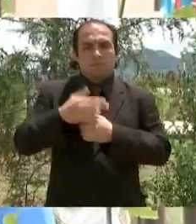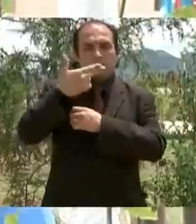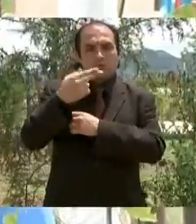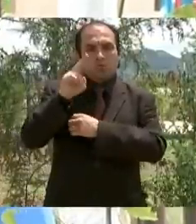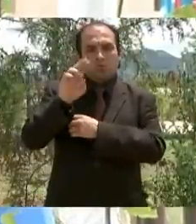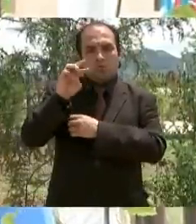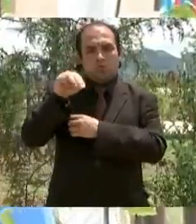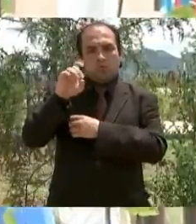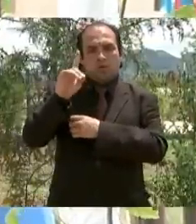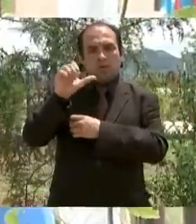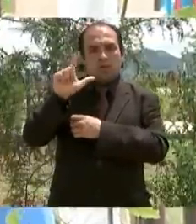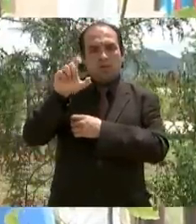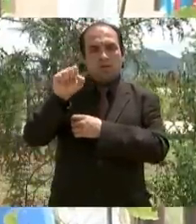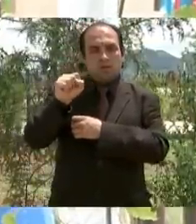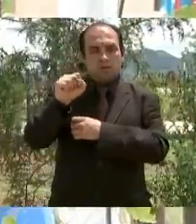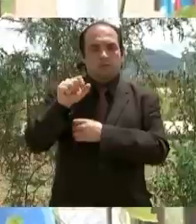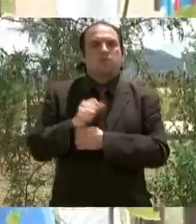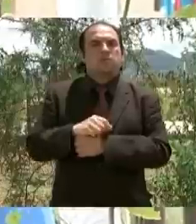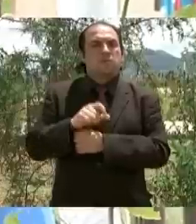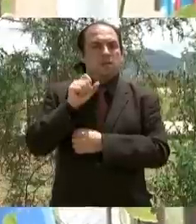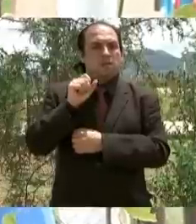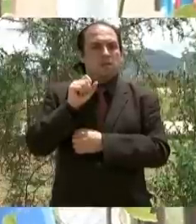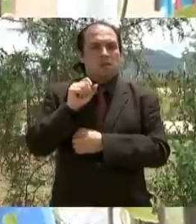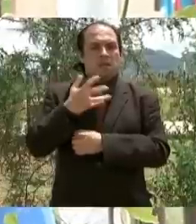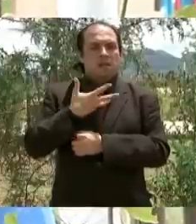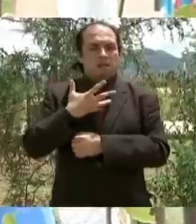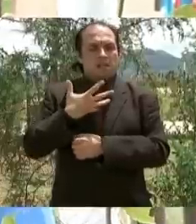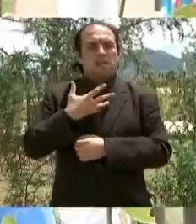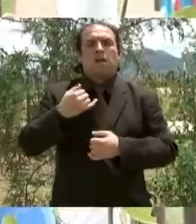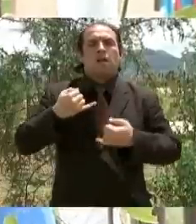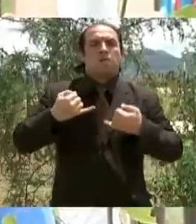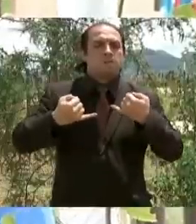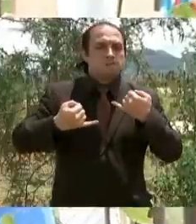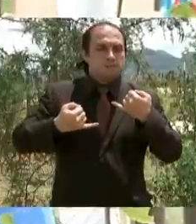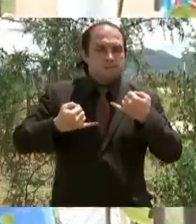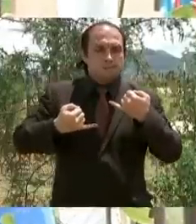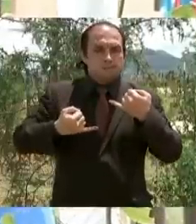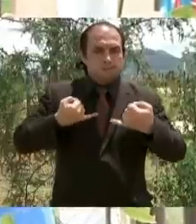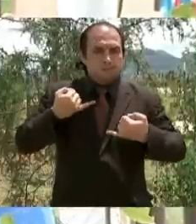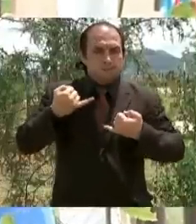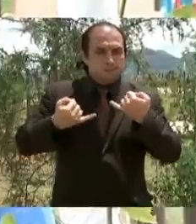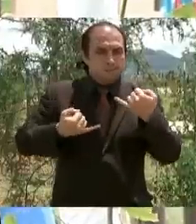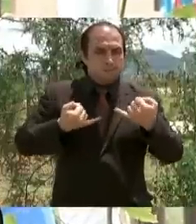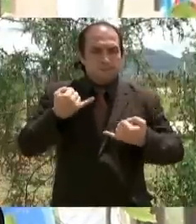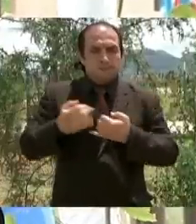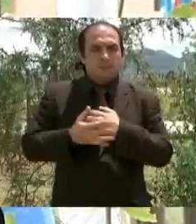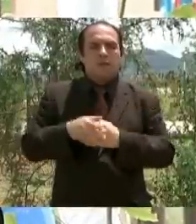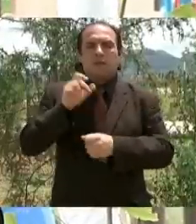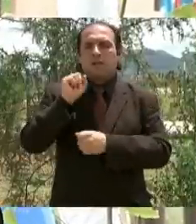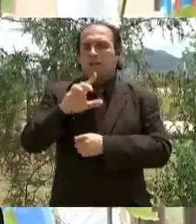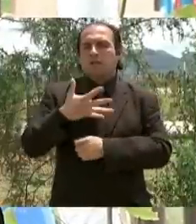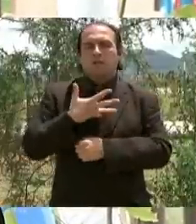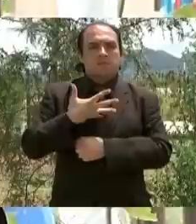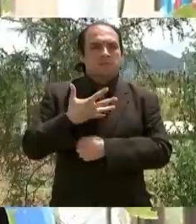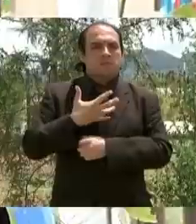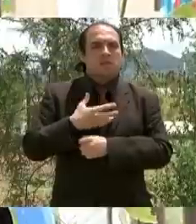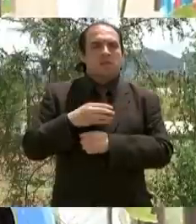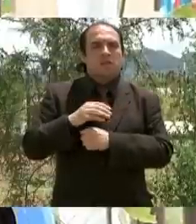humedales, que haya juegos, que se tengan